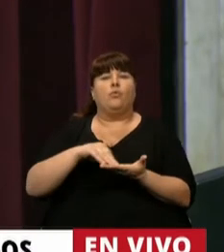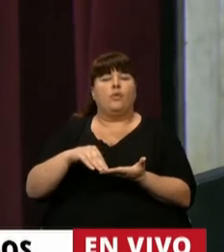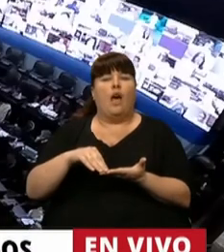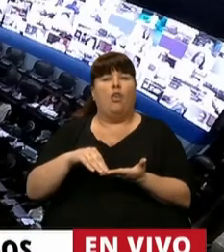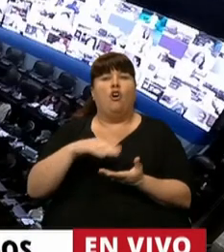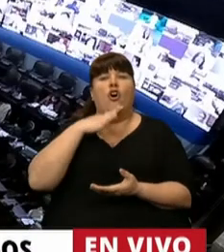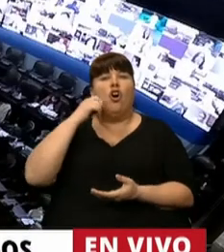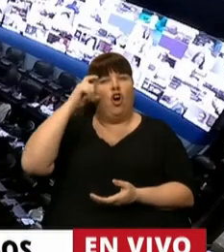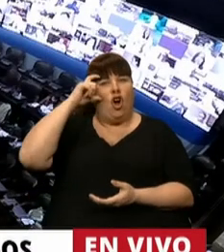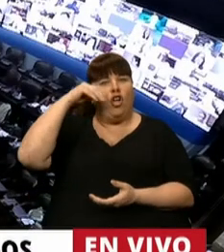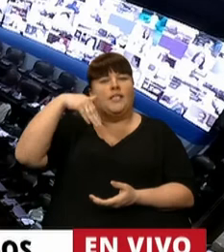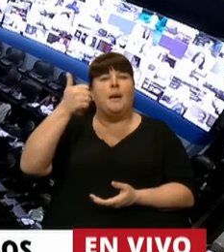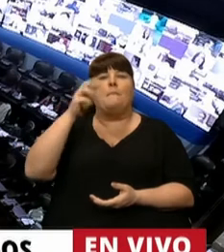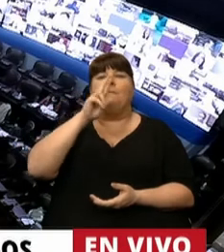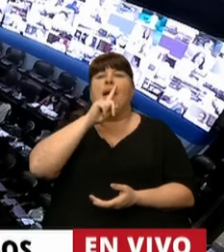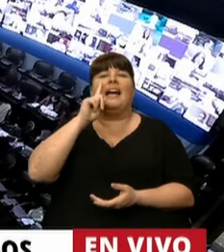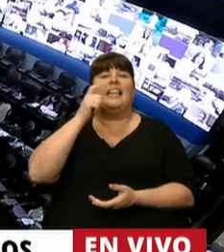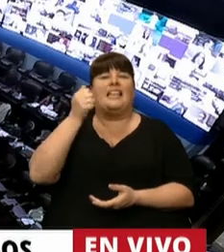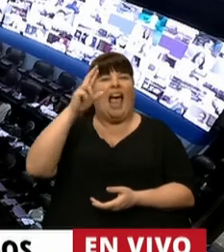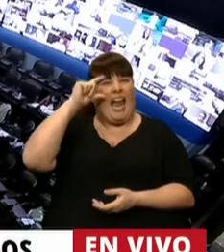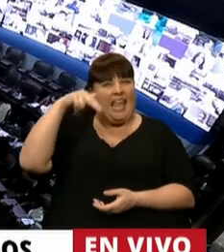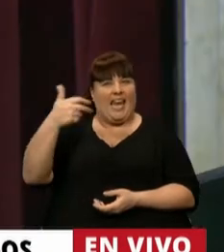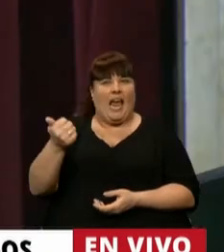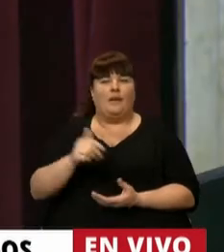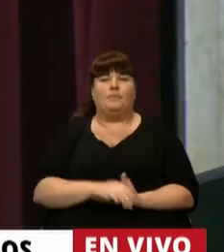Diputado José Luis Martiarena.